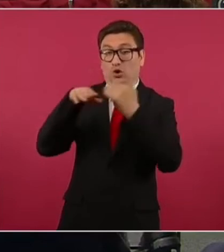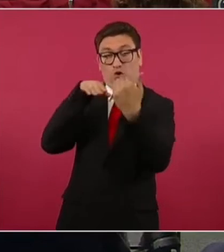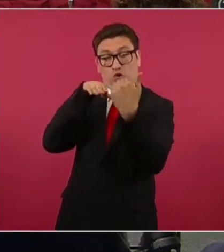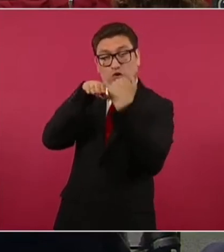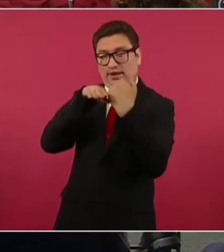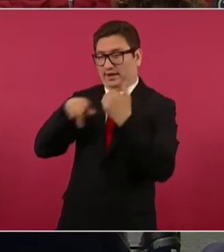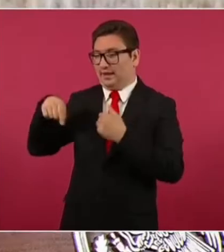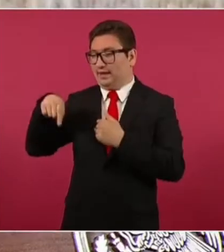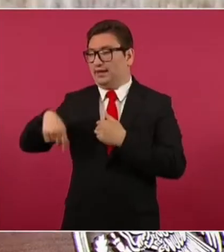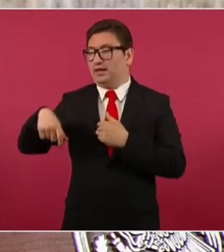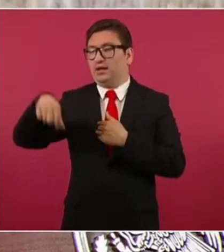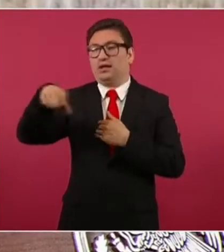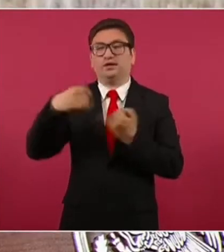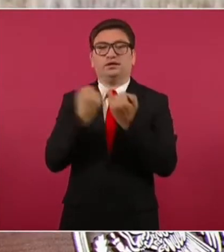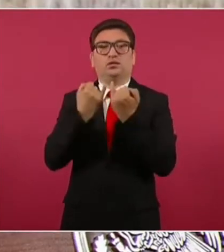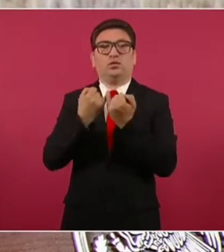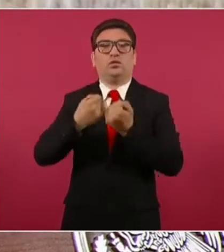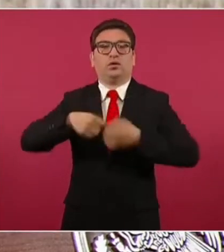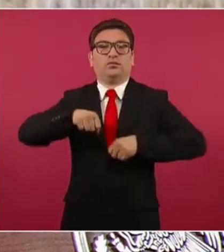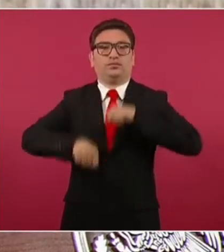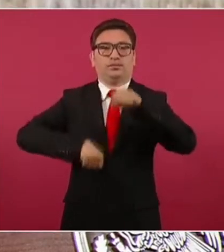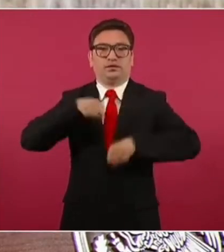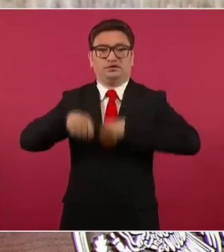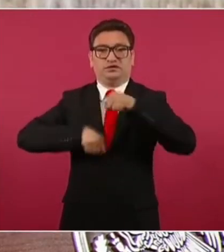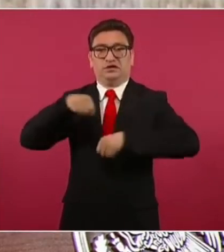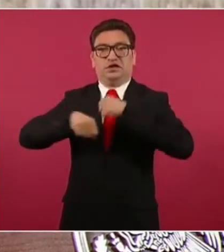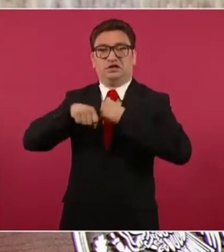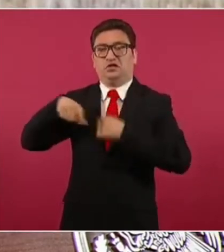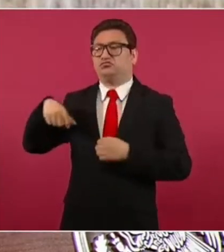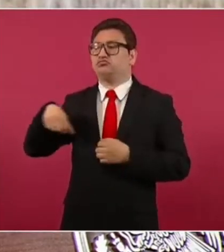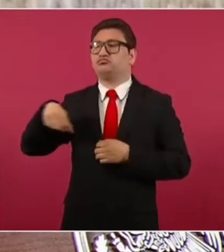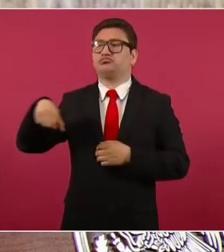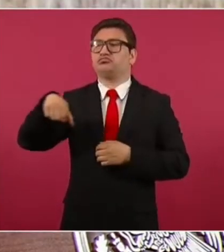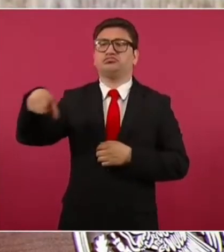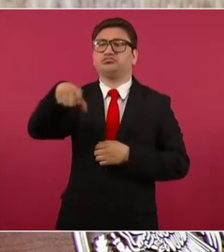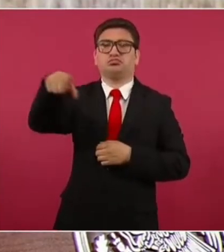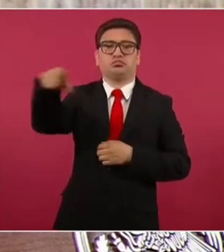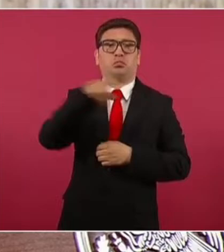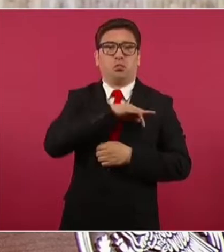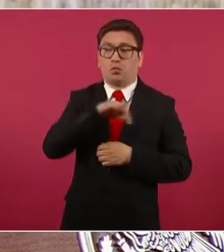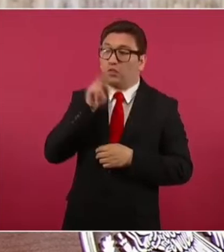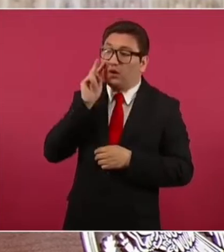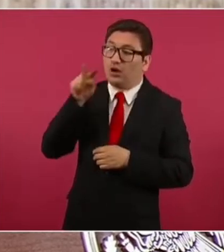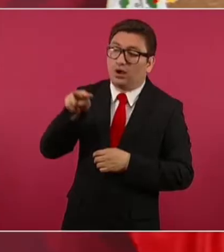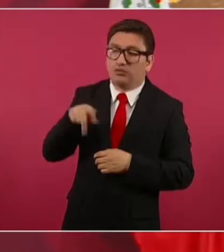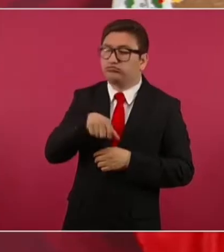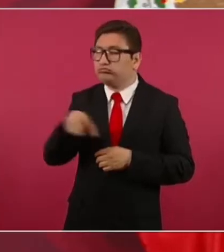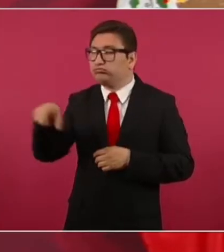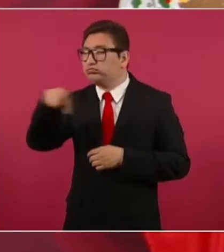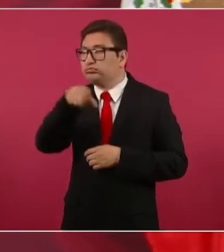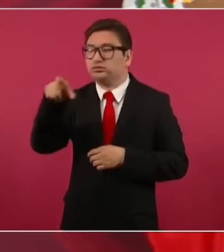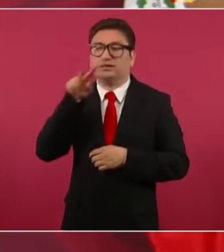las colonias, pueda ir y apreciar esa belleza. Estamos